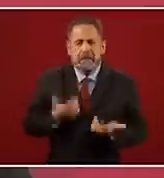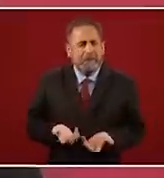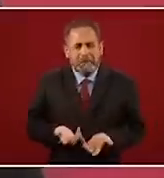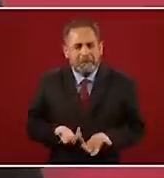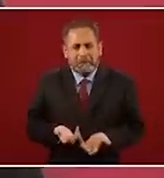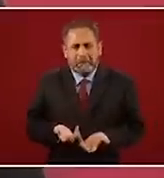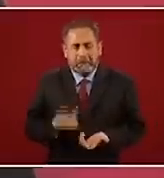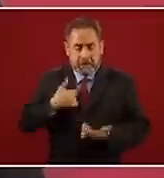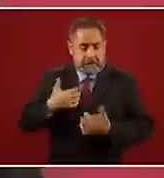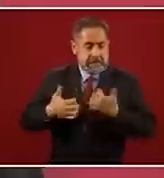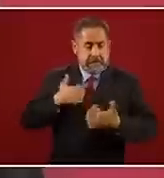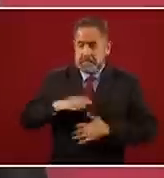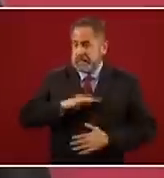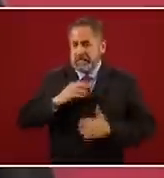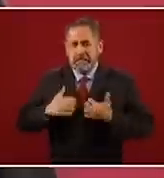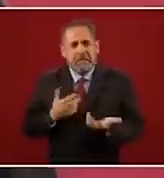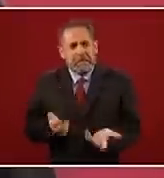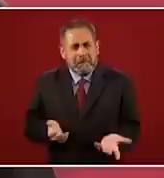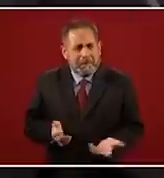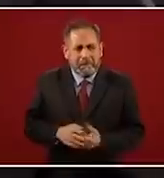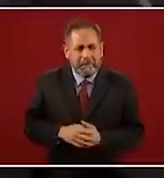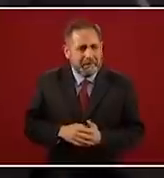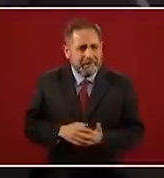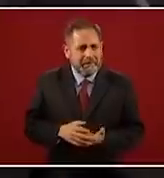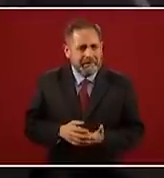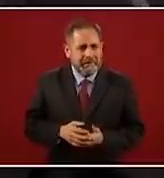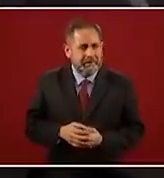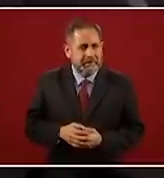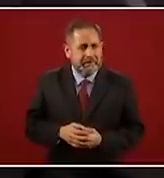conmigo, me voy a alterar. Pues